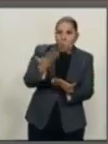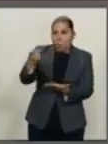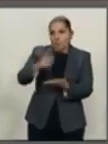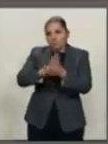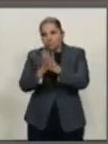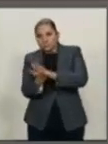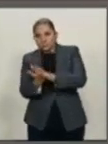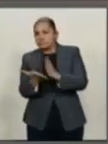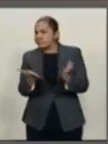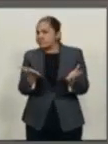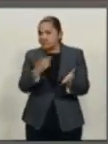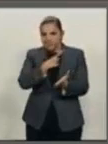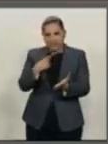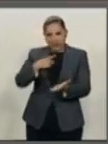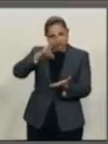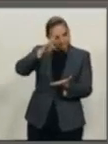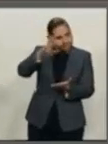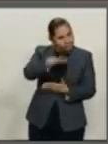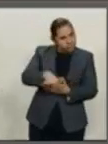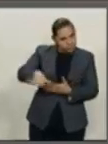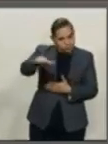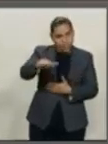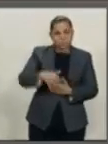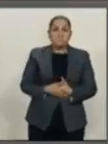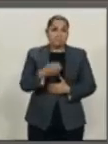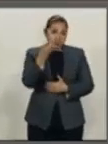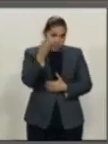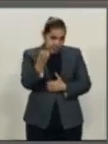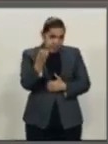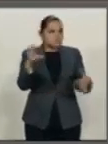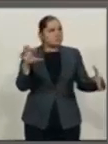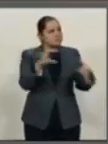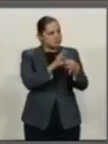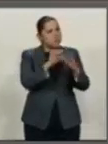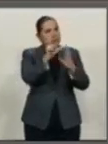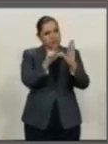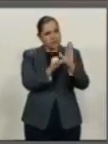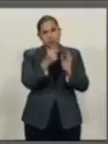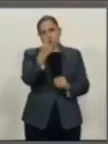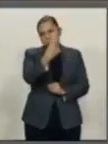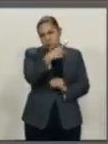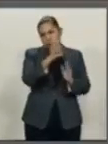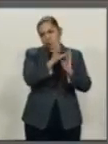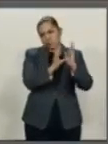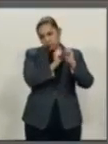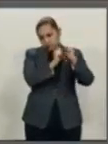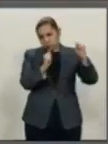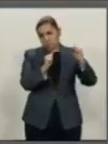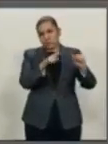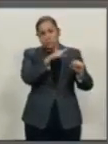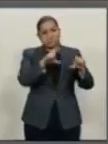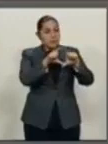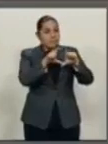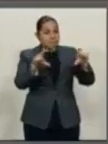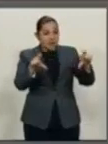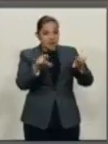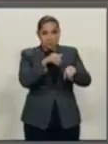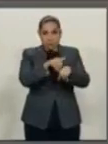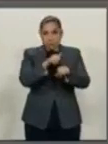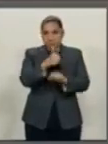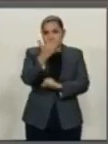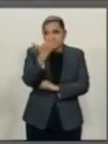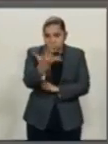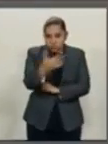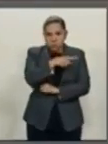cumplimiento a lo establecido en el artículo primero de nuestra Constitución, mismo que en el párrafo quinto nos mandata que